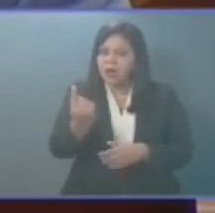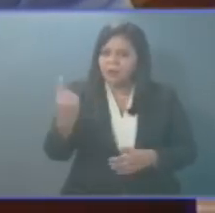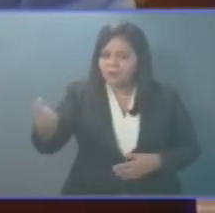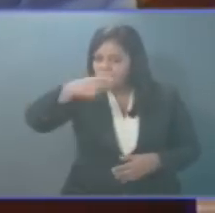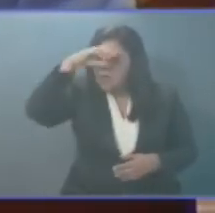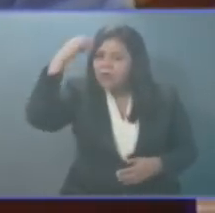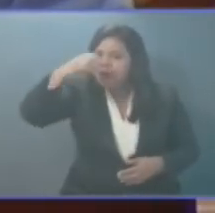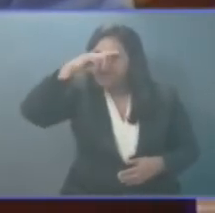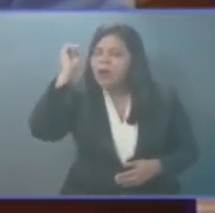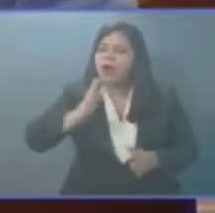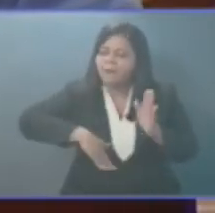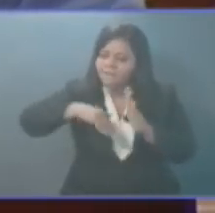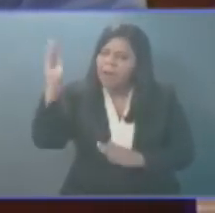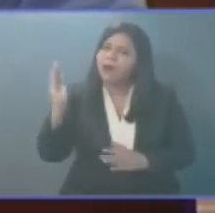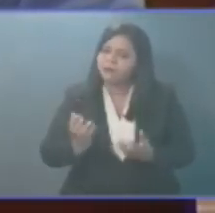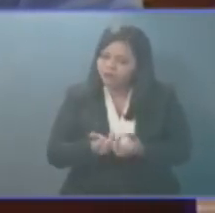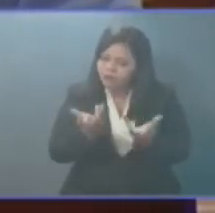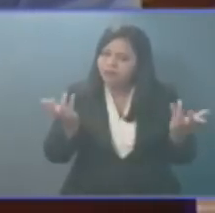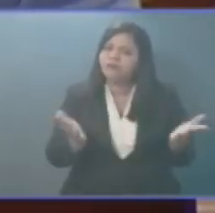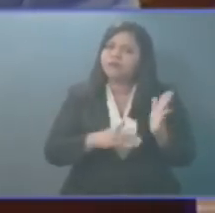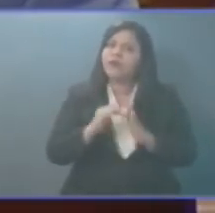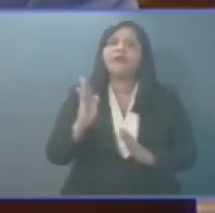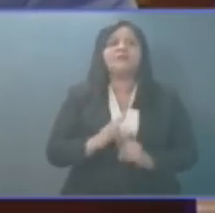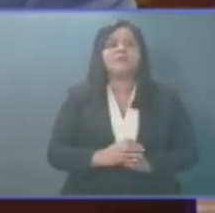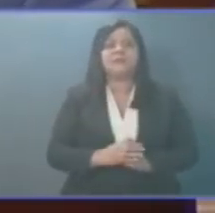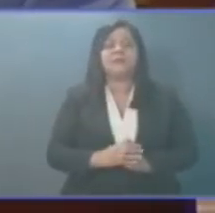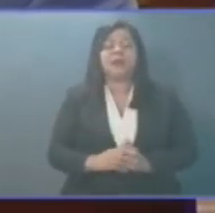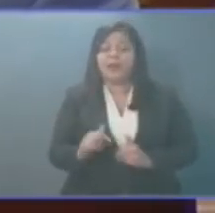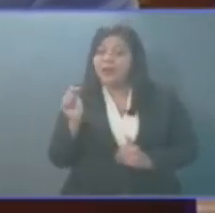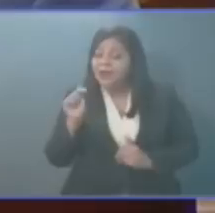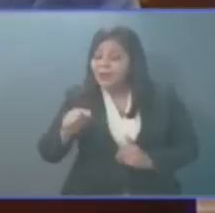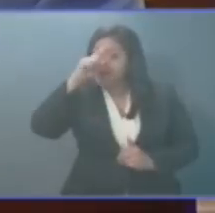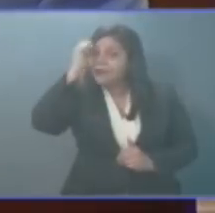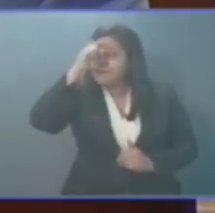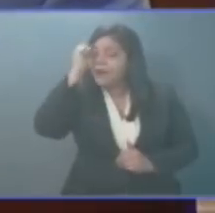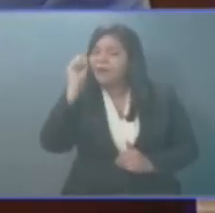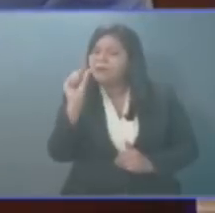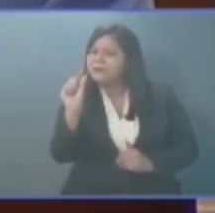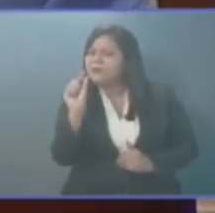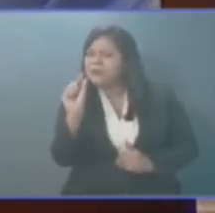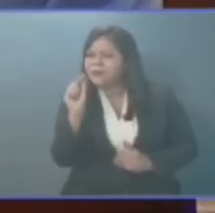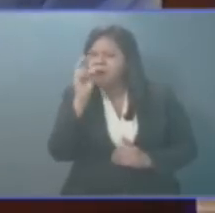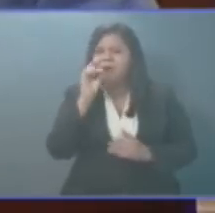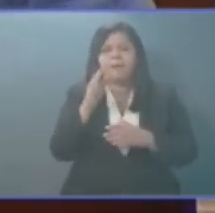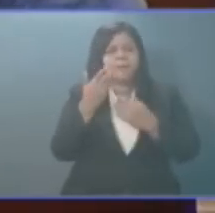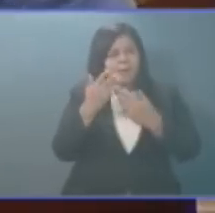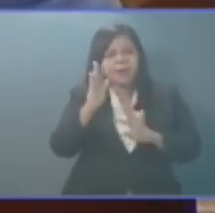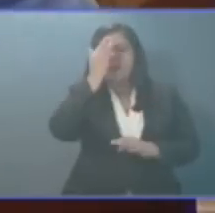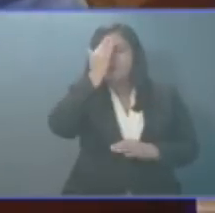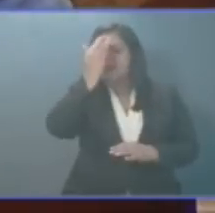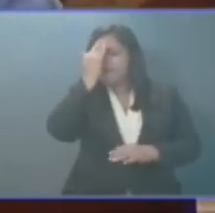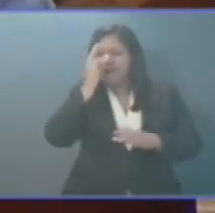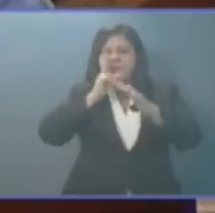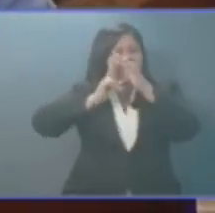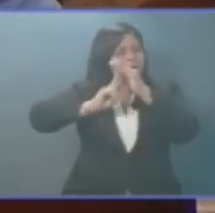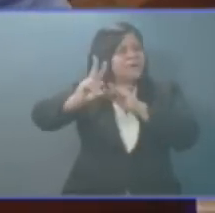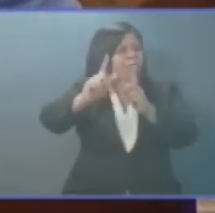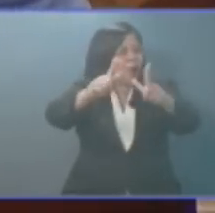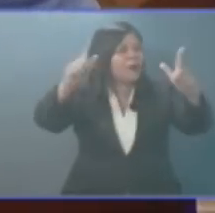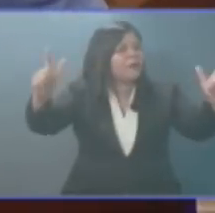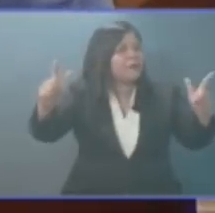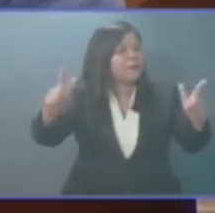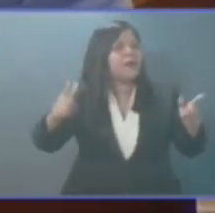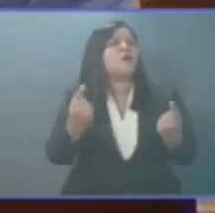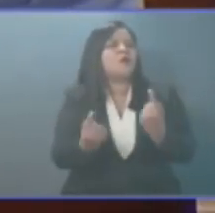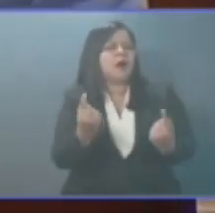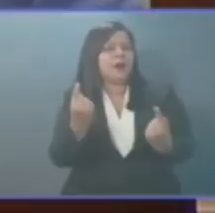más empleos. Pero esta gran obra es solo una parte de una visión más amplia, el plan maestro